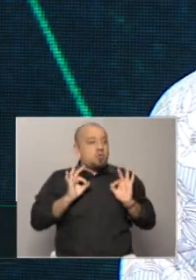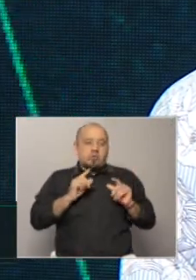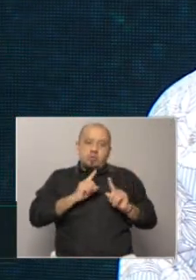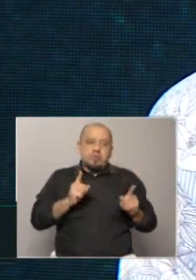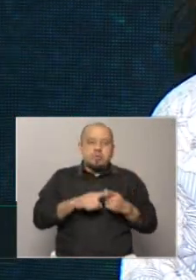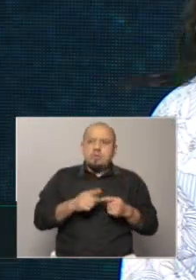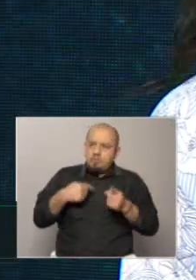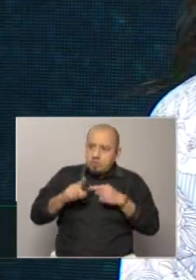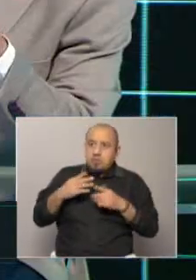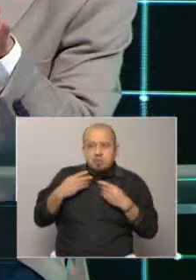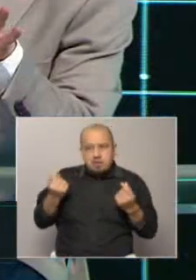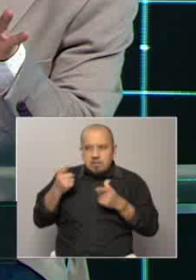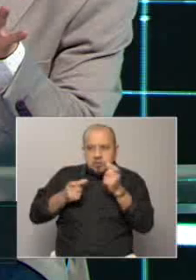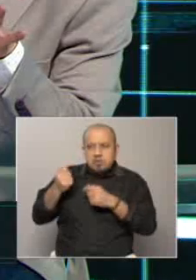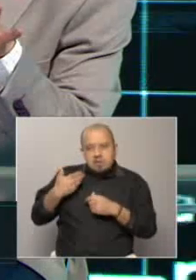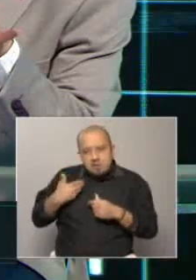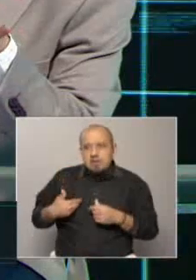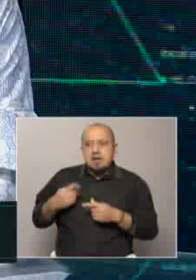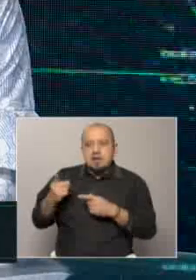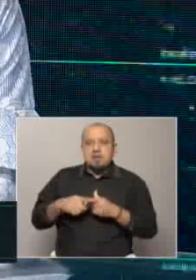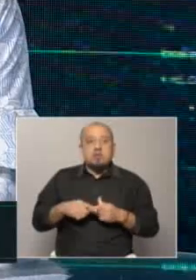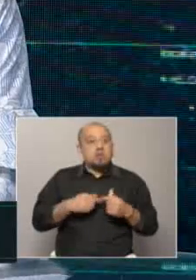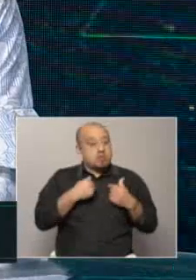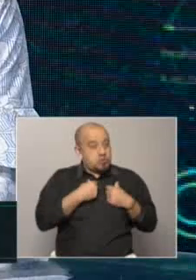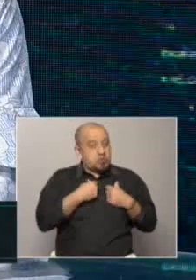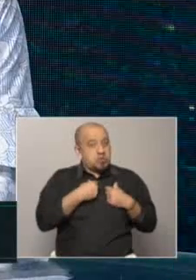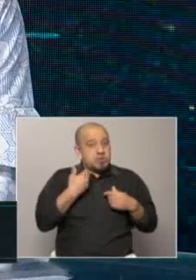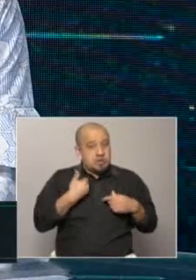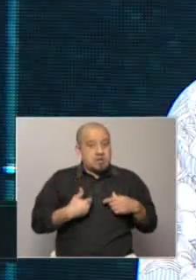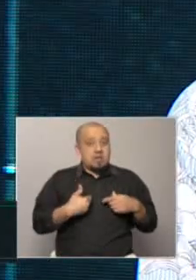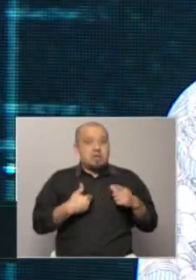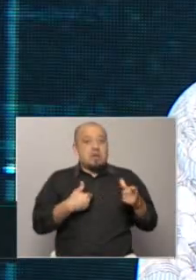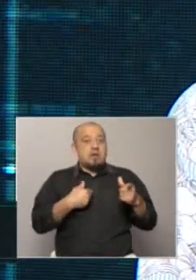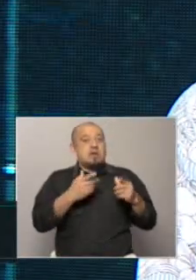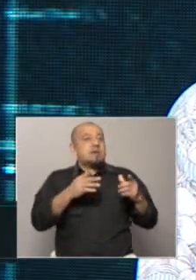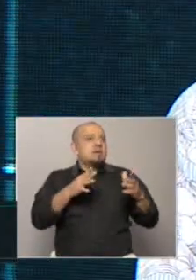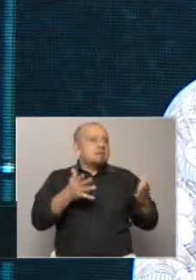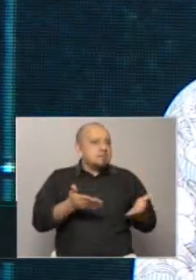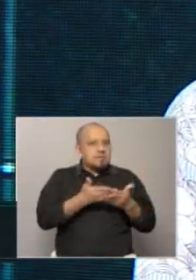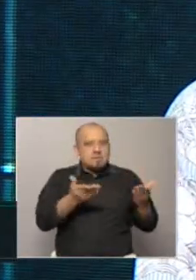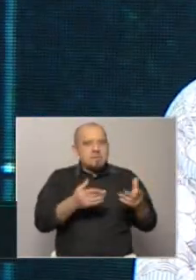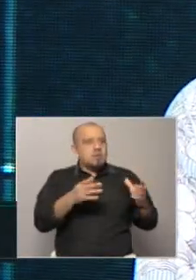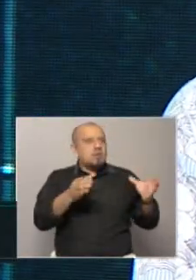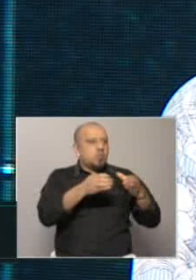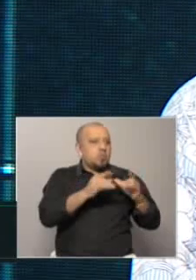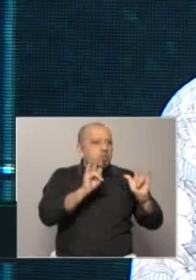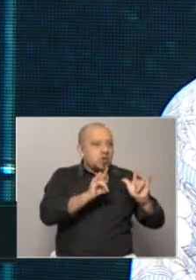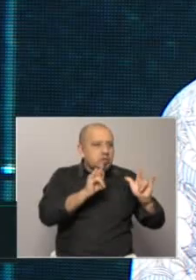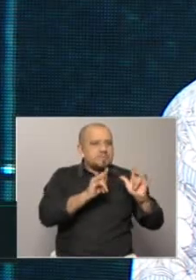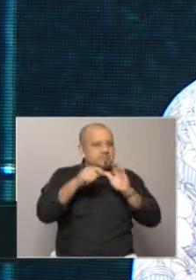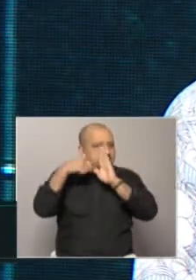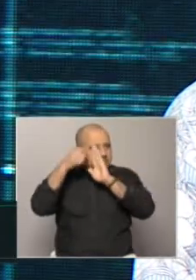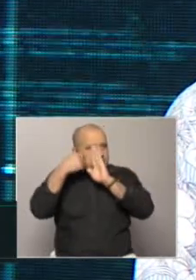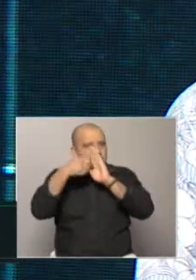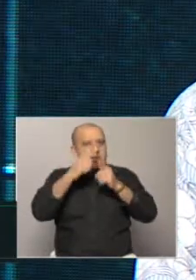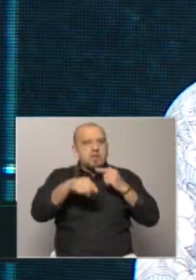Pero sentiste que la gente te extrañó, porque te lo han hecho saber. Yo extrañé un montón, extrañé la escena, extrañé las bandas, extrañé las películas, las